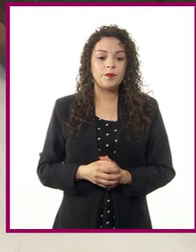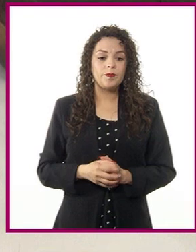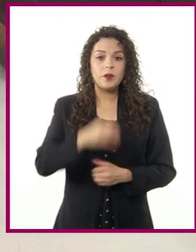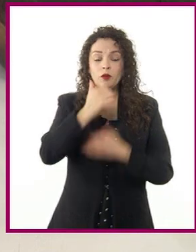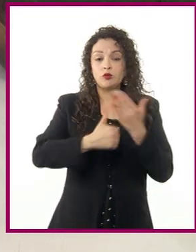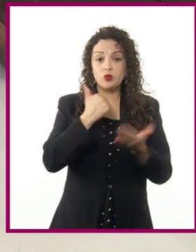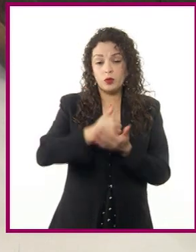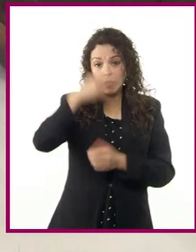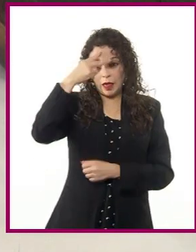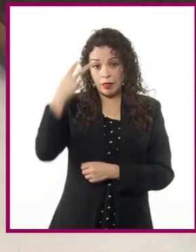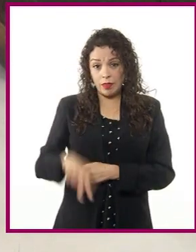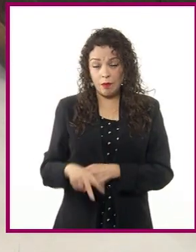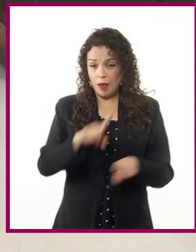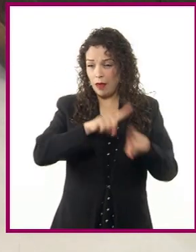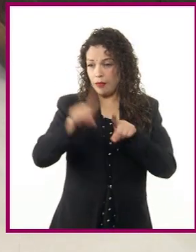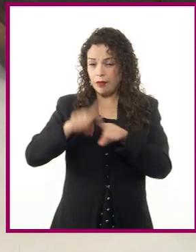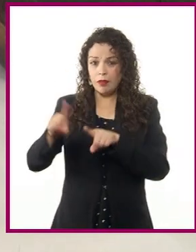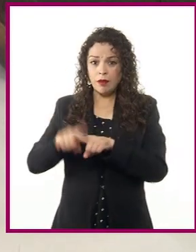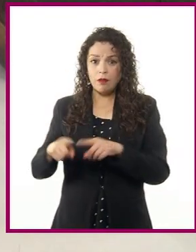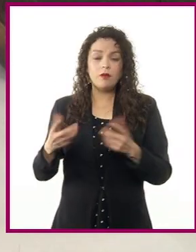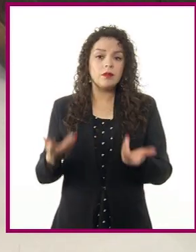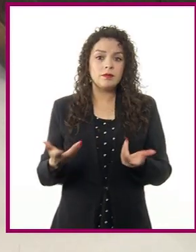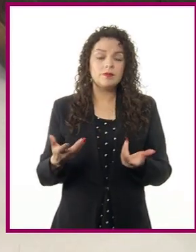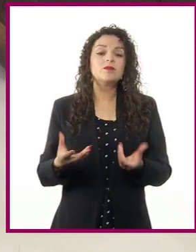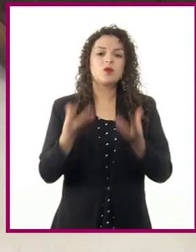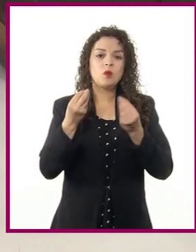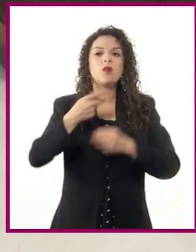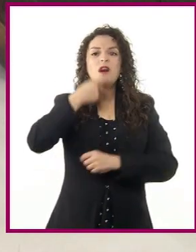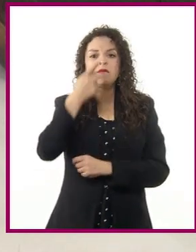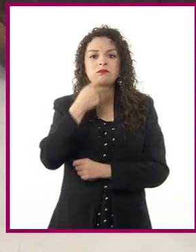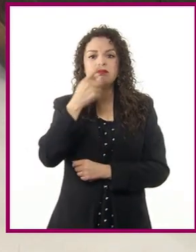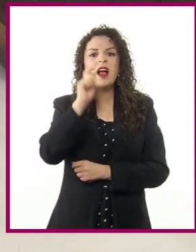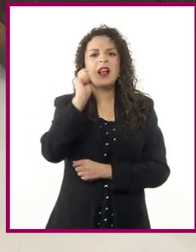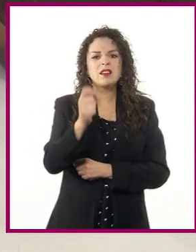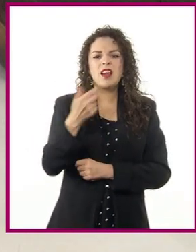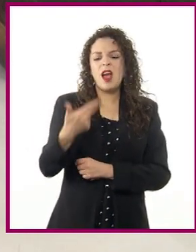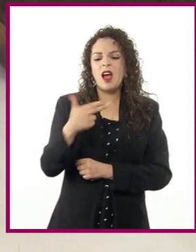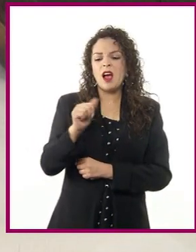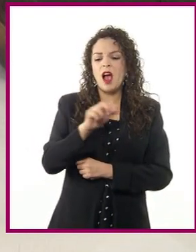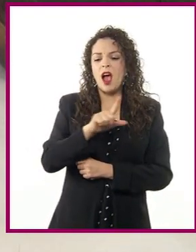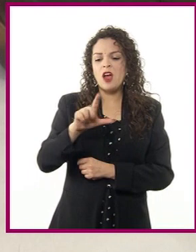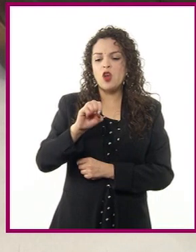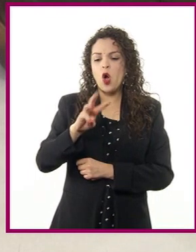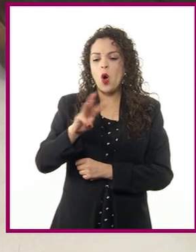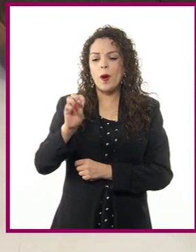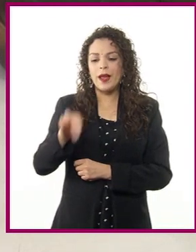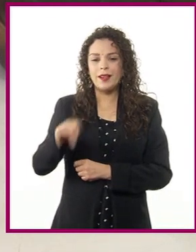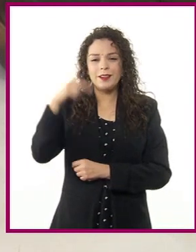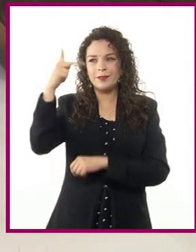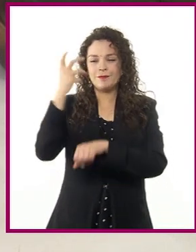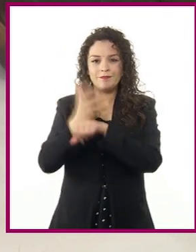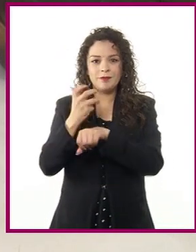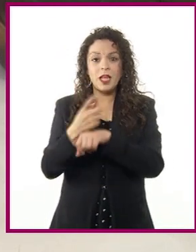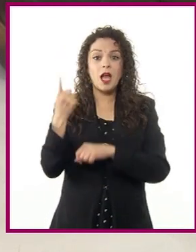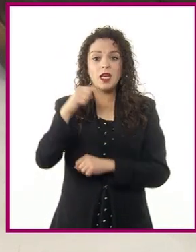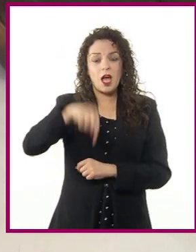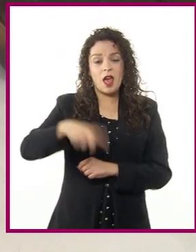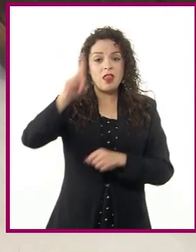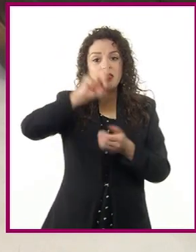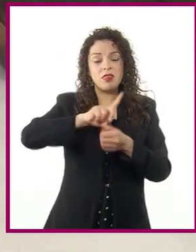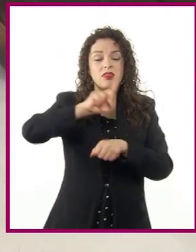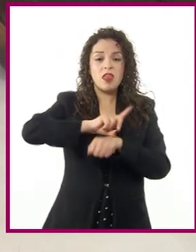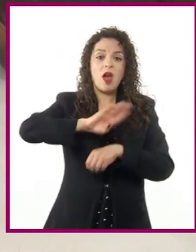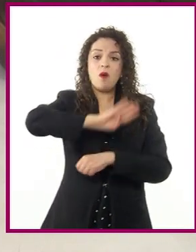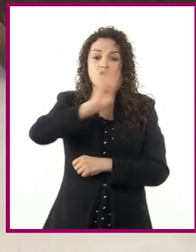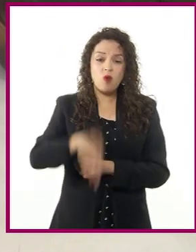de México es cada vez más frecuente escuchar hablar de Halloween que de Día de Muertos. Y no solo se trata de palabras,